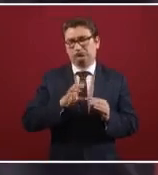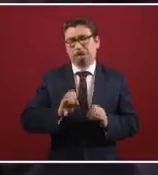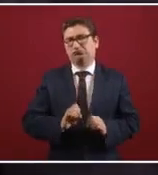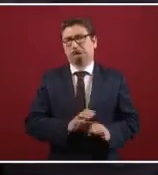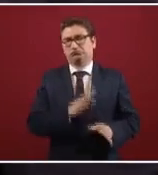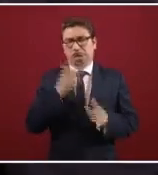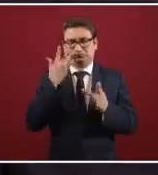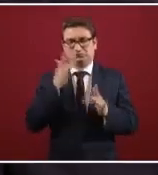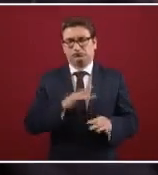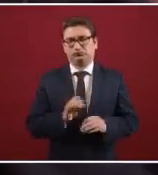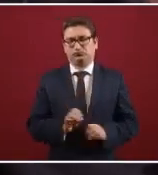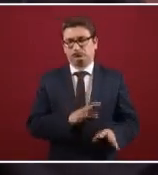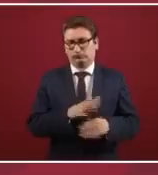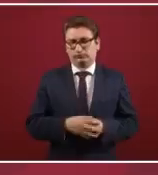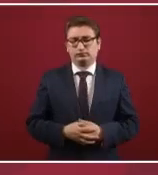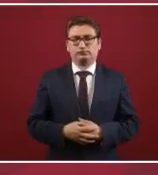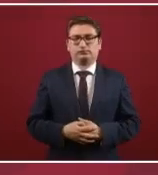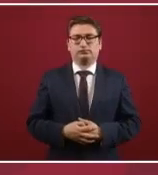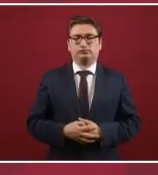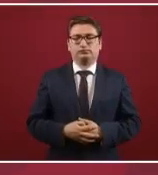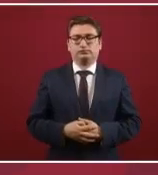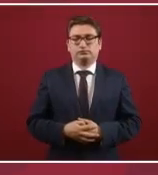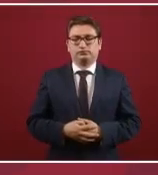pero tan es así